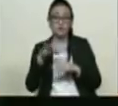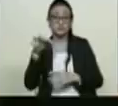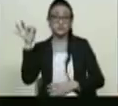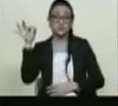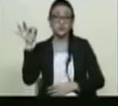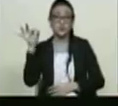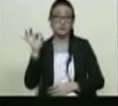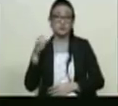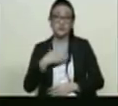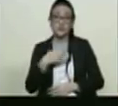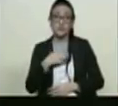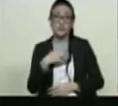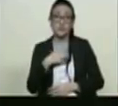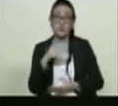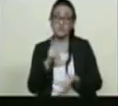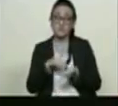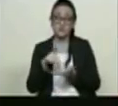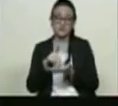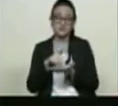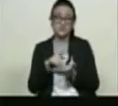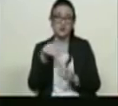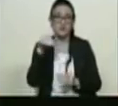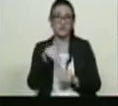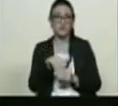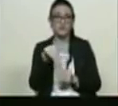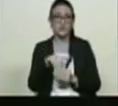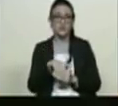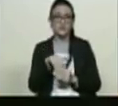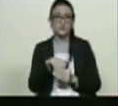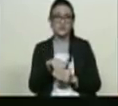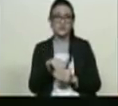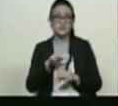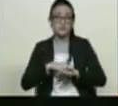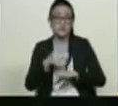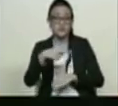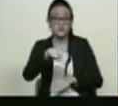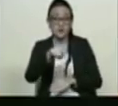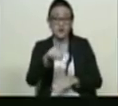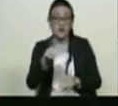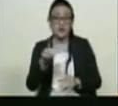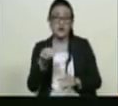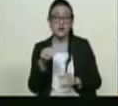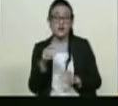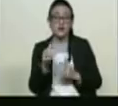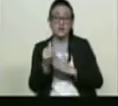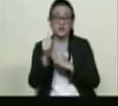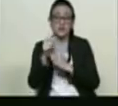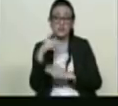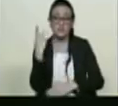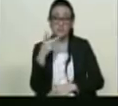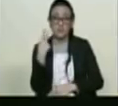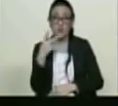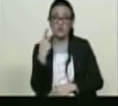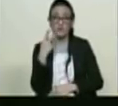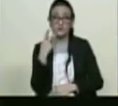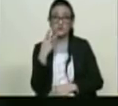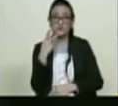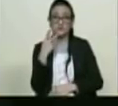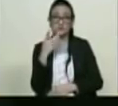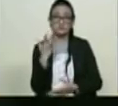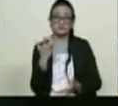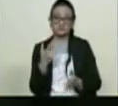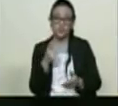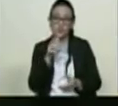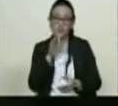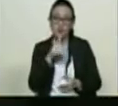no van a poder participar porque sus líderes o dirigentes políticos no le